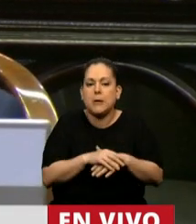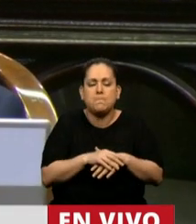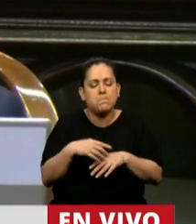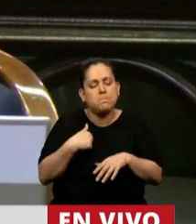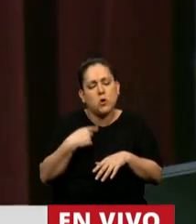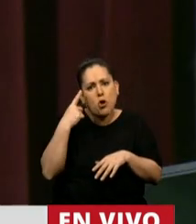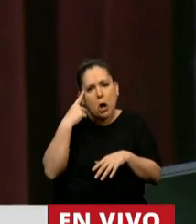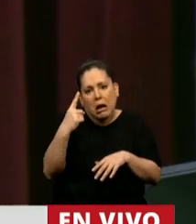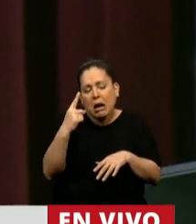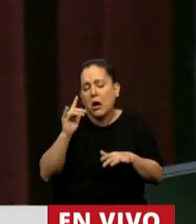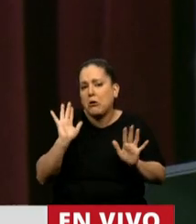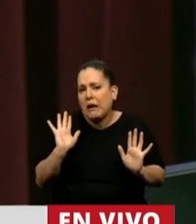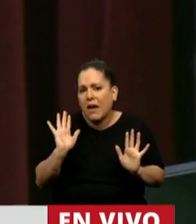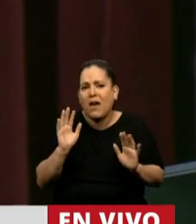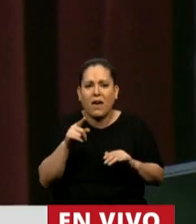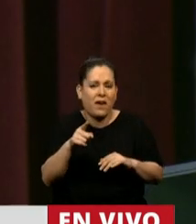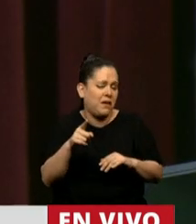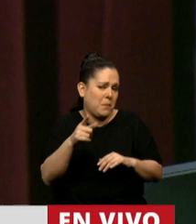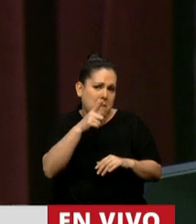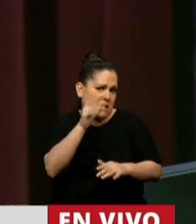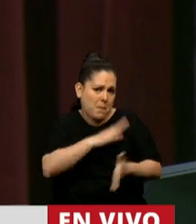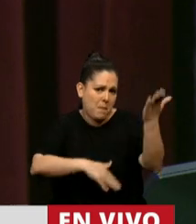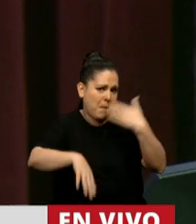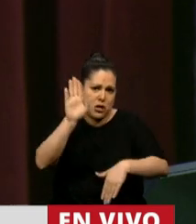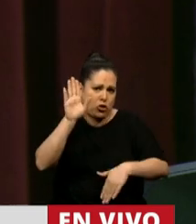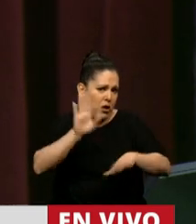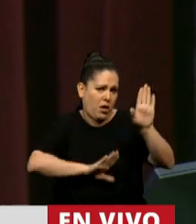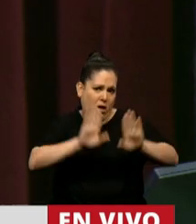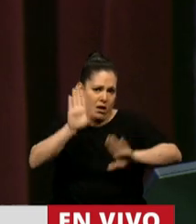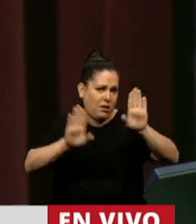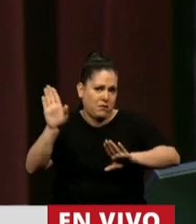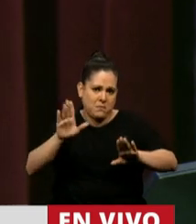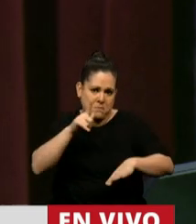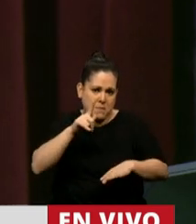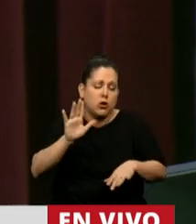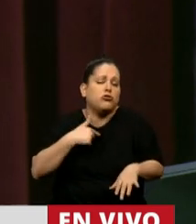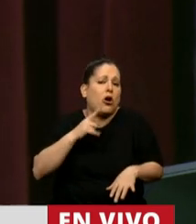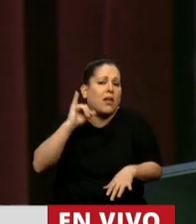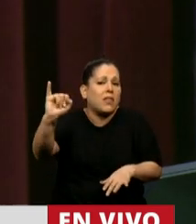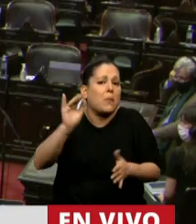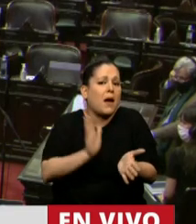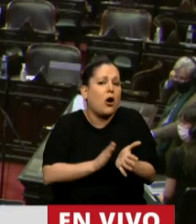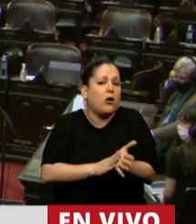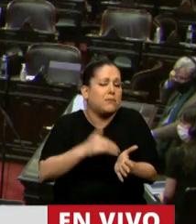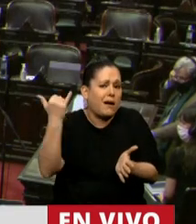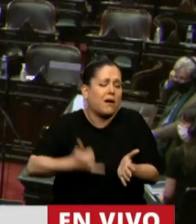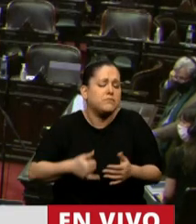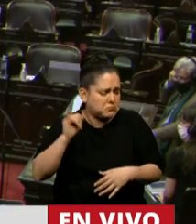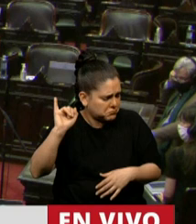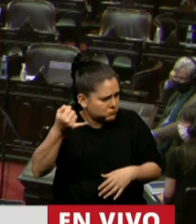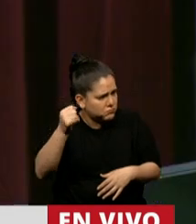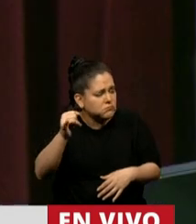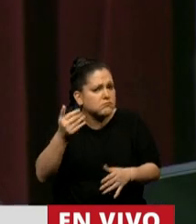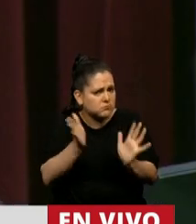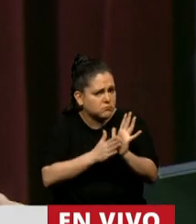creo diputado que fue unánime la votación pero no pero si le queda constancia yo digo por la presidencia de la cámara quea constancia